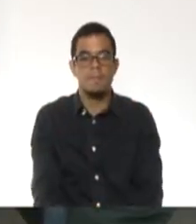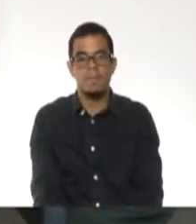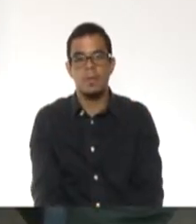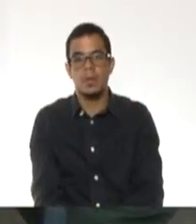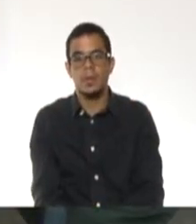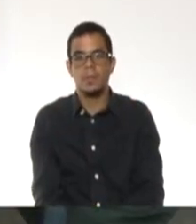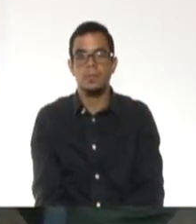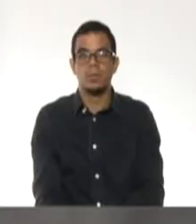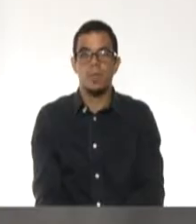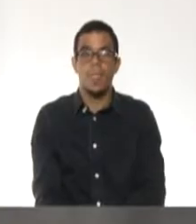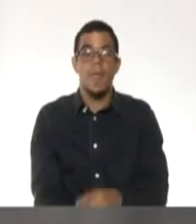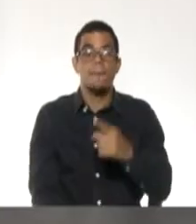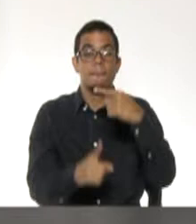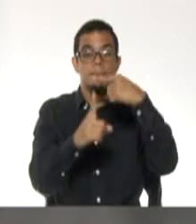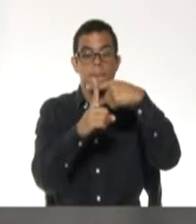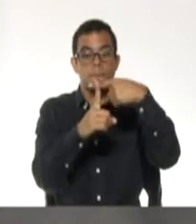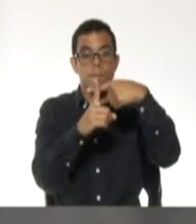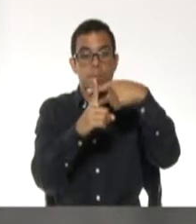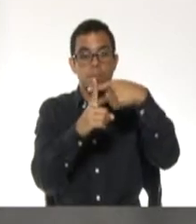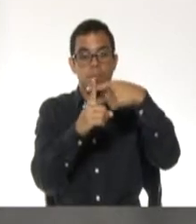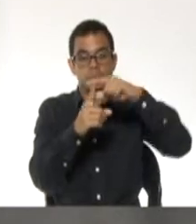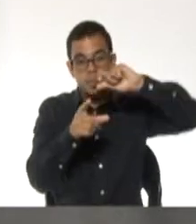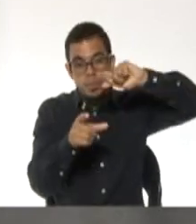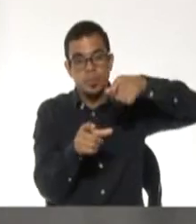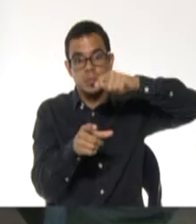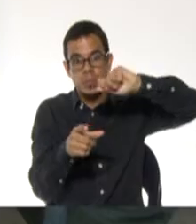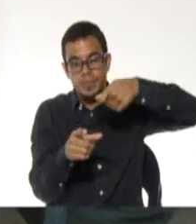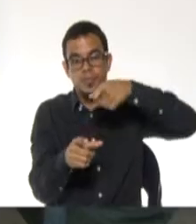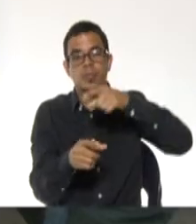Un destornillador estría o Phillips,